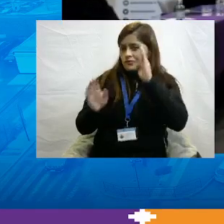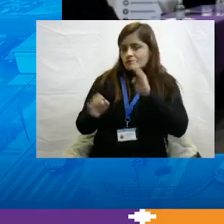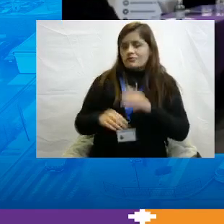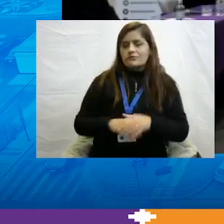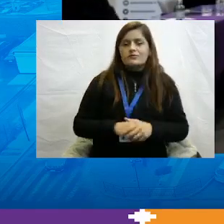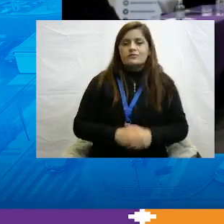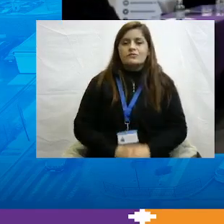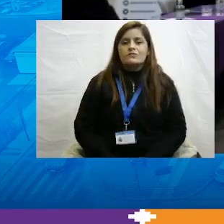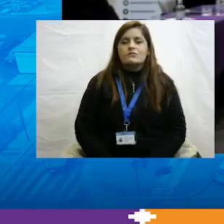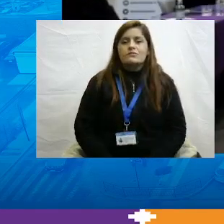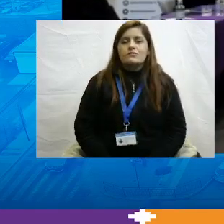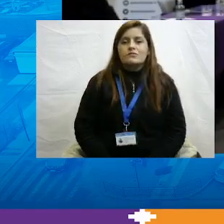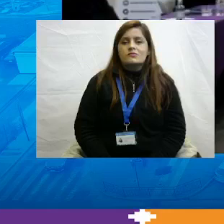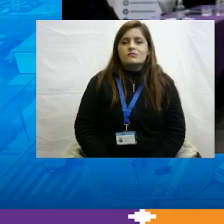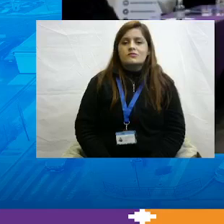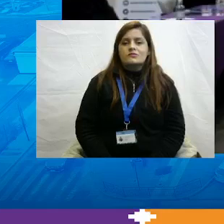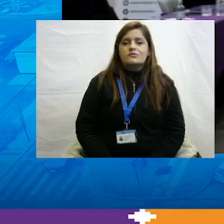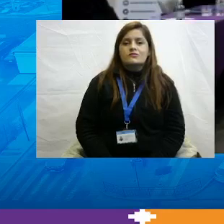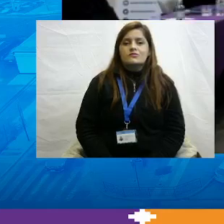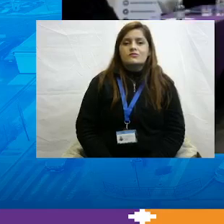solicitudes. ¿Ya?